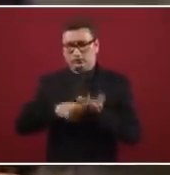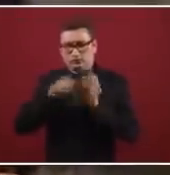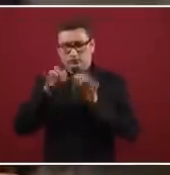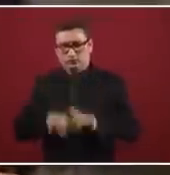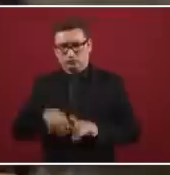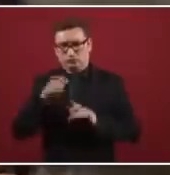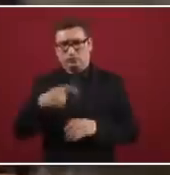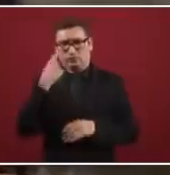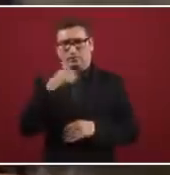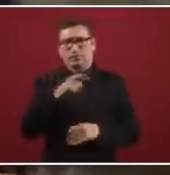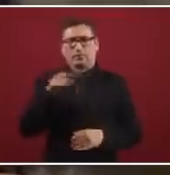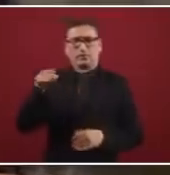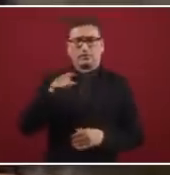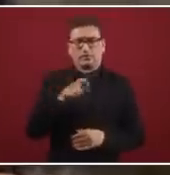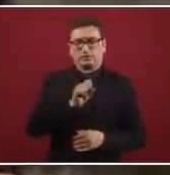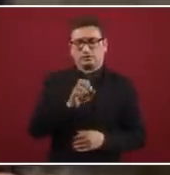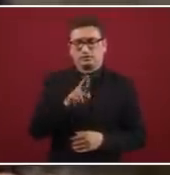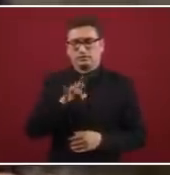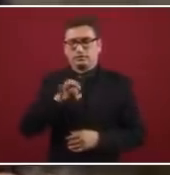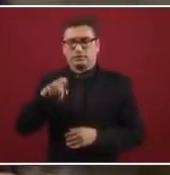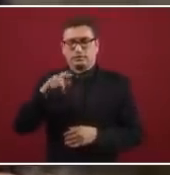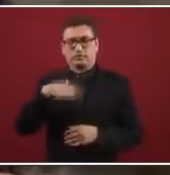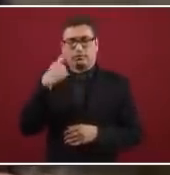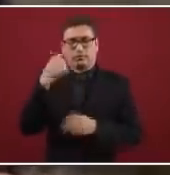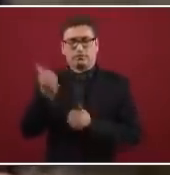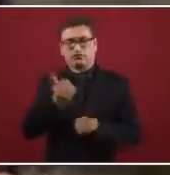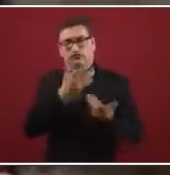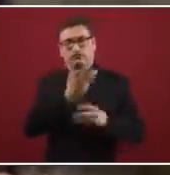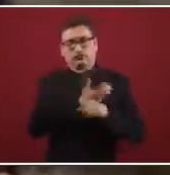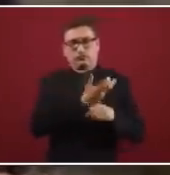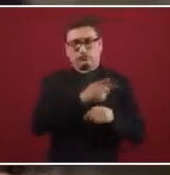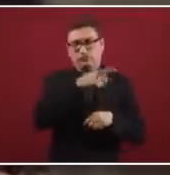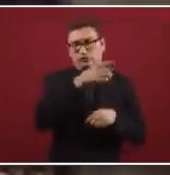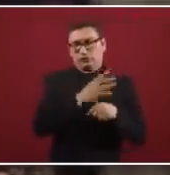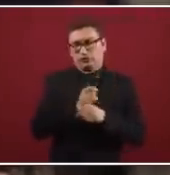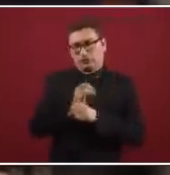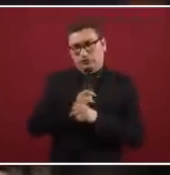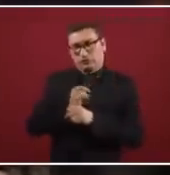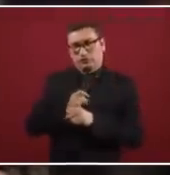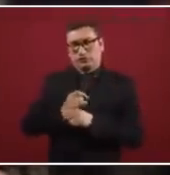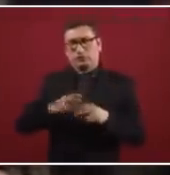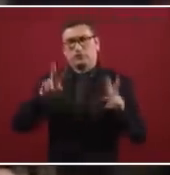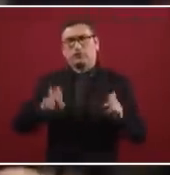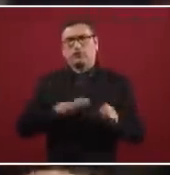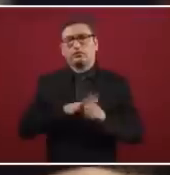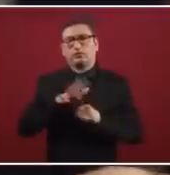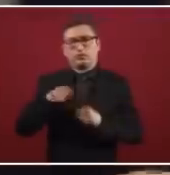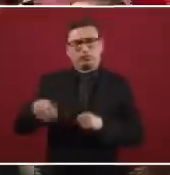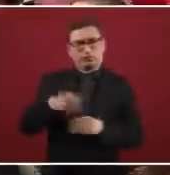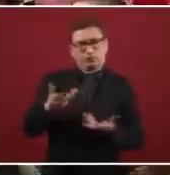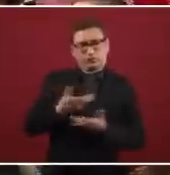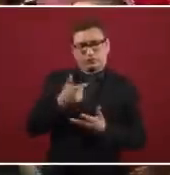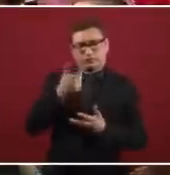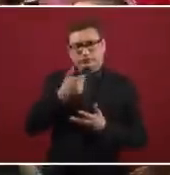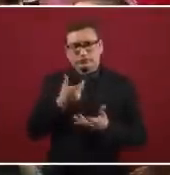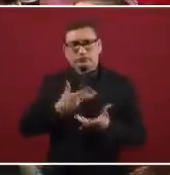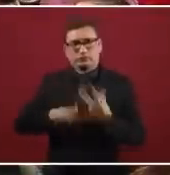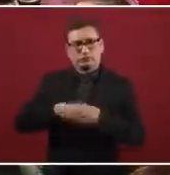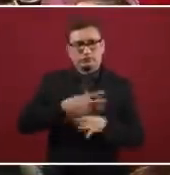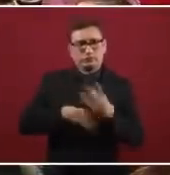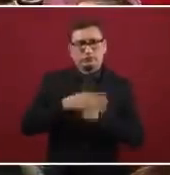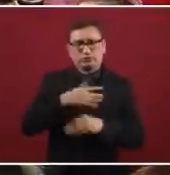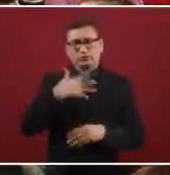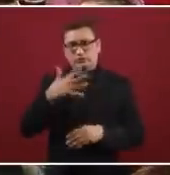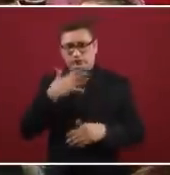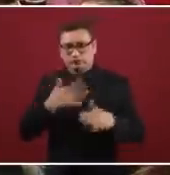para solicitar que se le extradite a Estados Unidos, bueno, porque es investigado por asuntos irregulares, lavado de dinero,